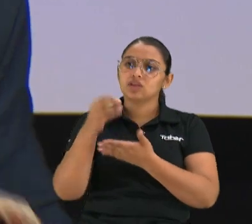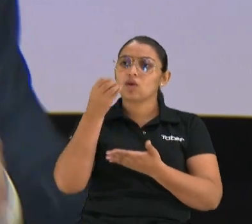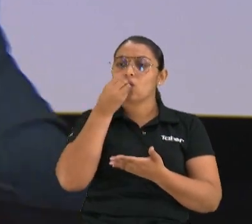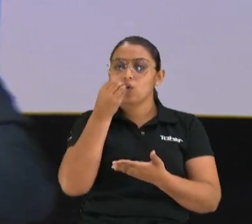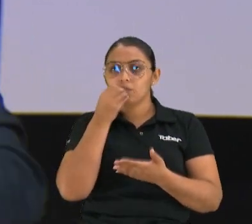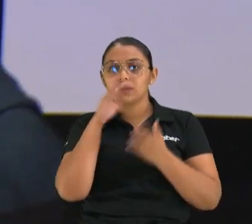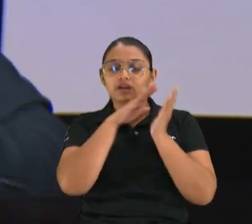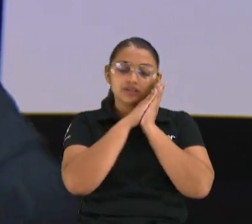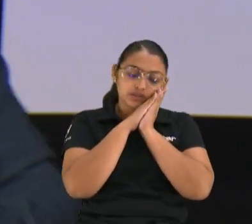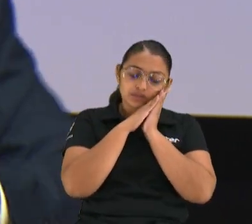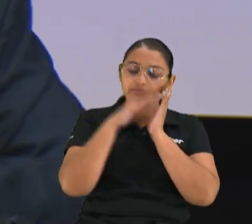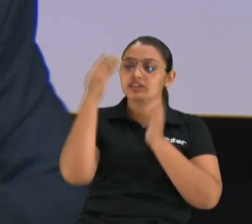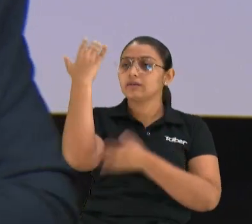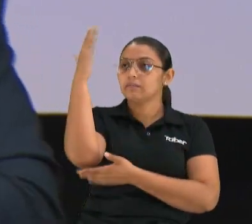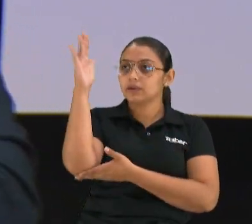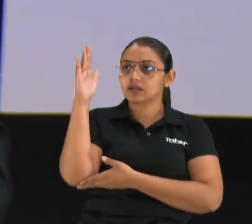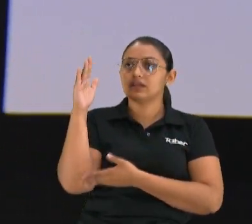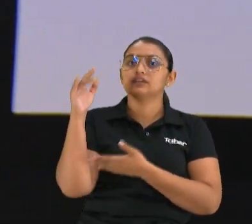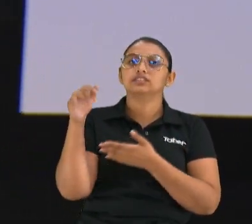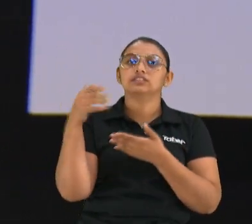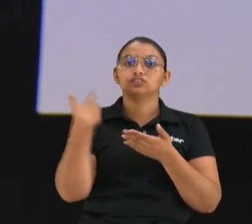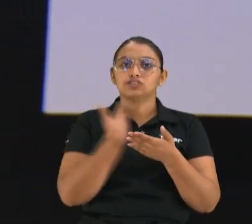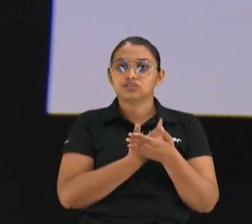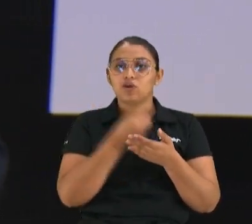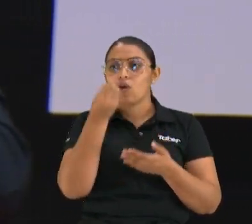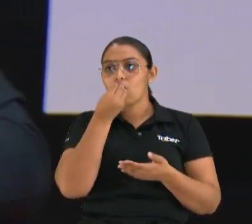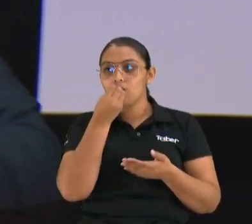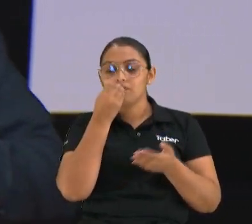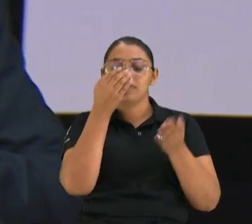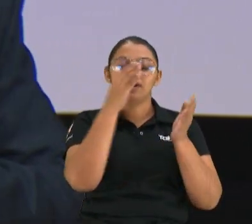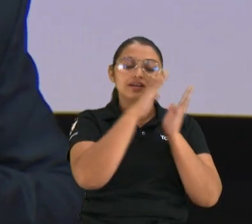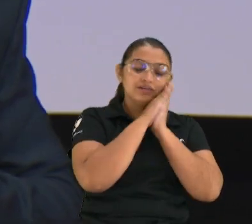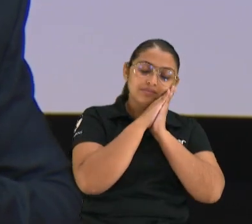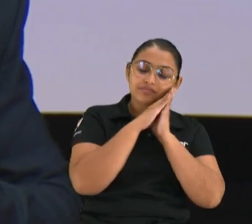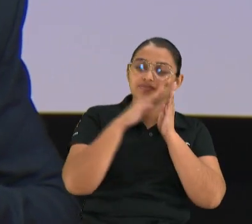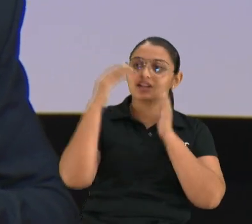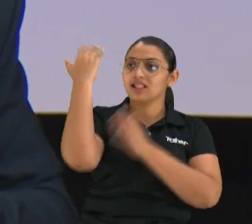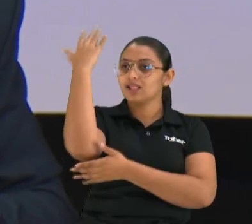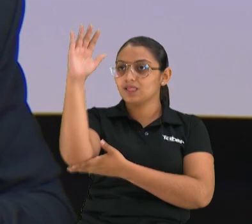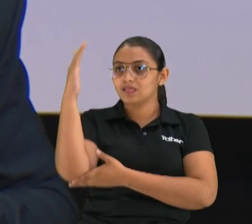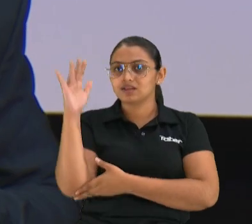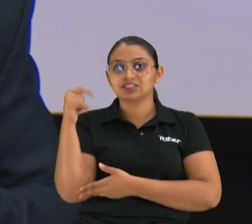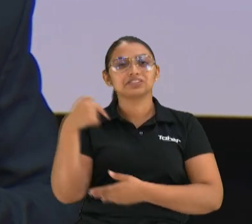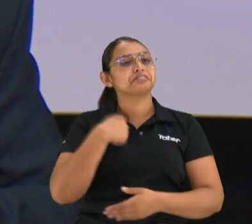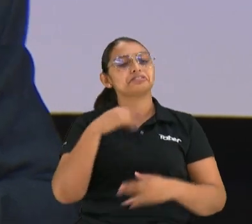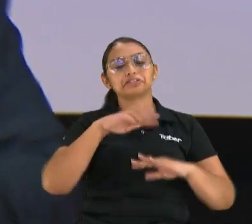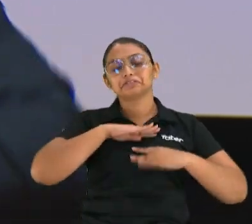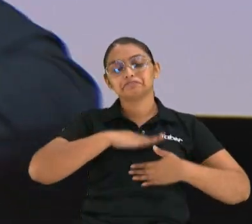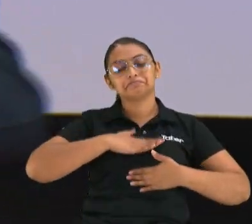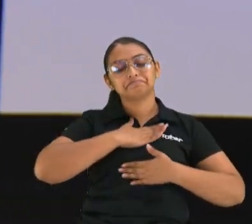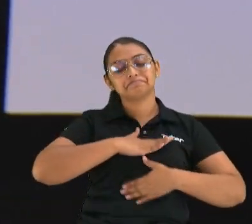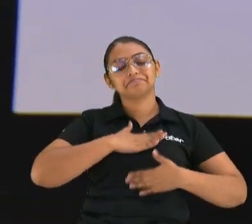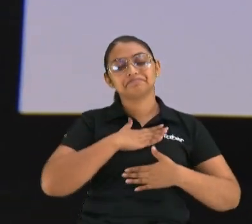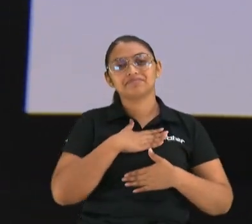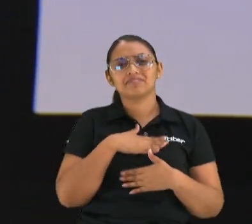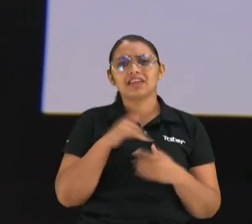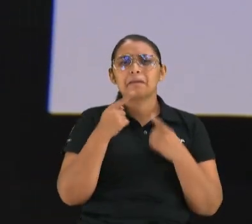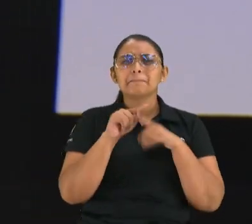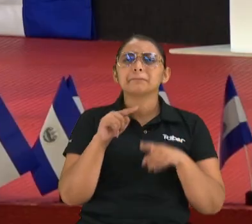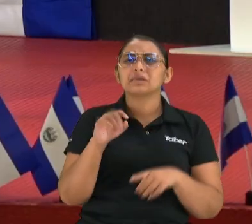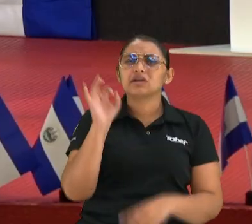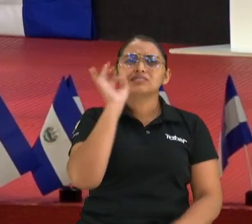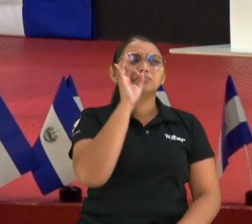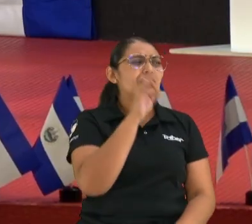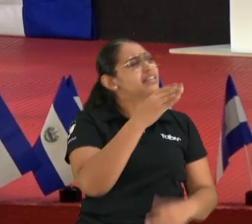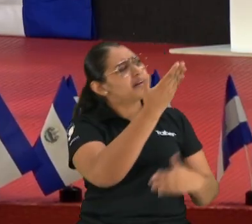y a predicar a comer a dormir y a predicar Pero quiere que le cuente algo yo lo disfruté como no tiene una idea A mí que me diga pastor vamos a ir a lastiando